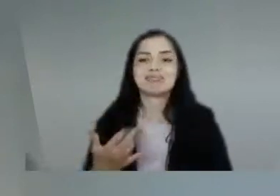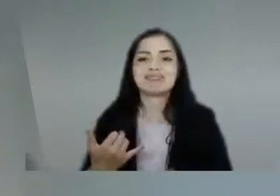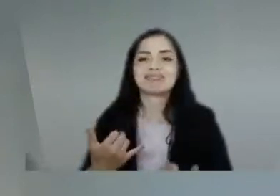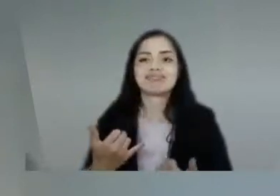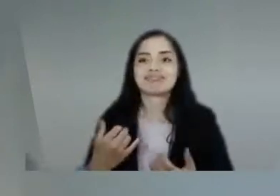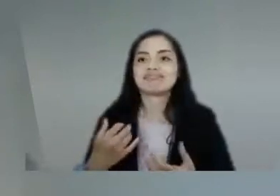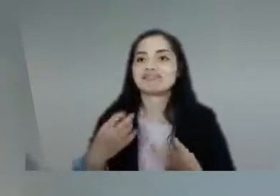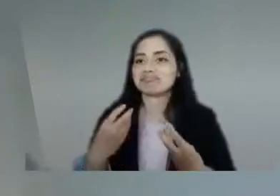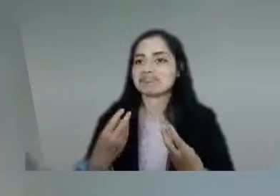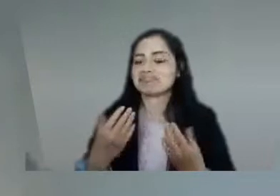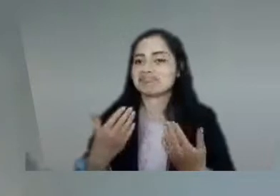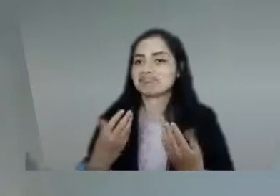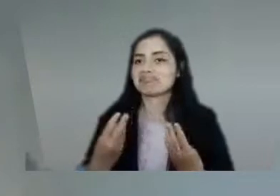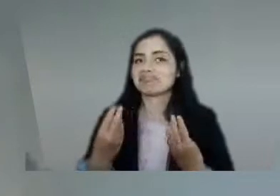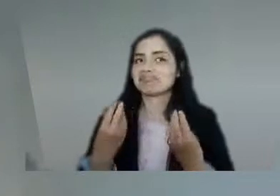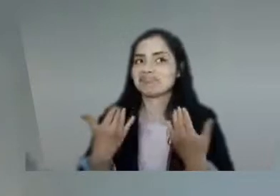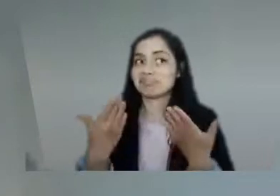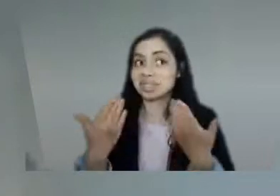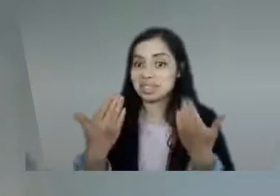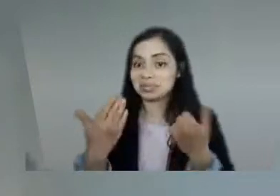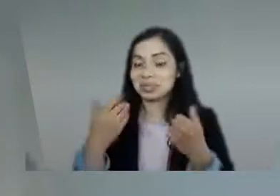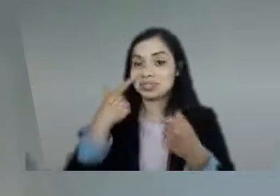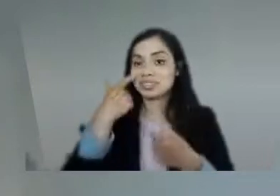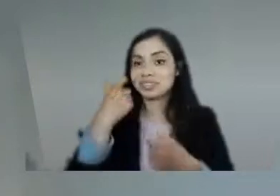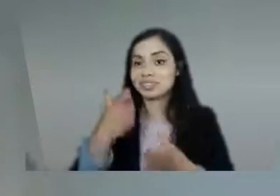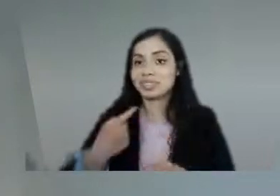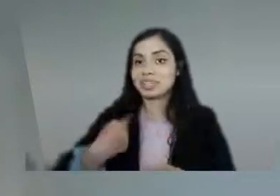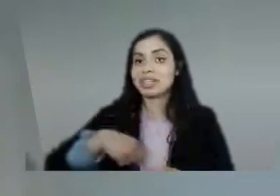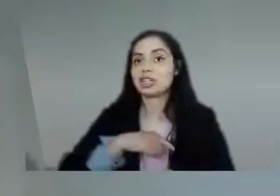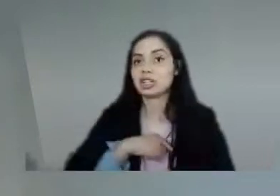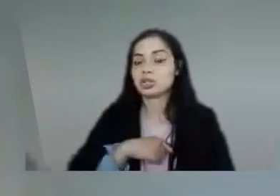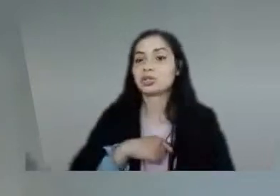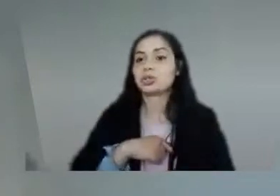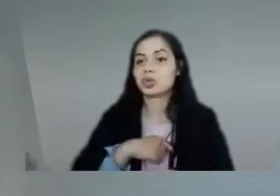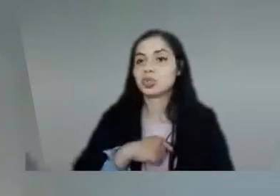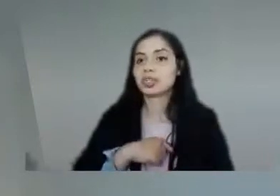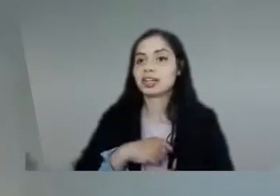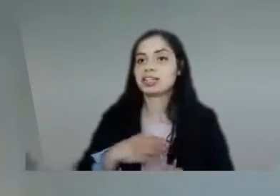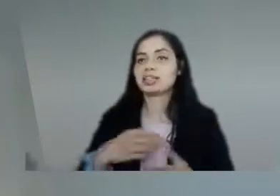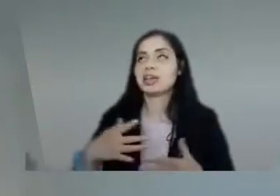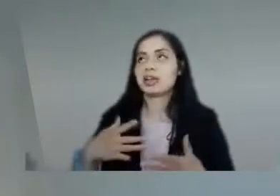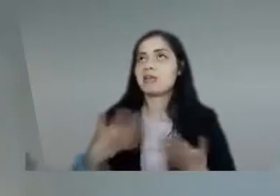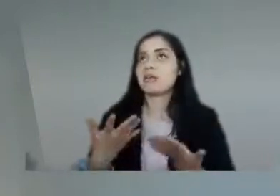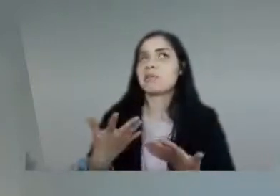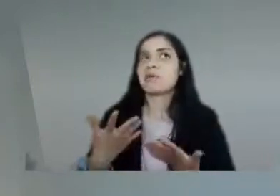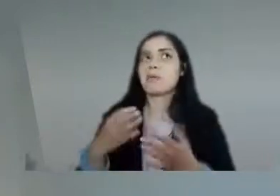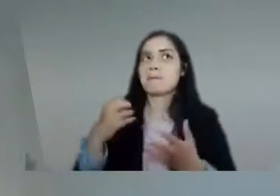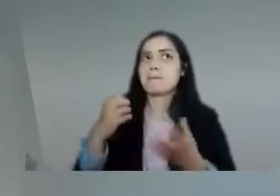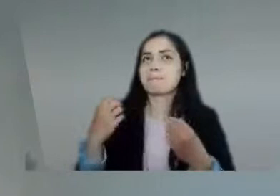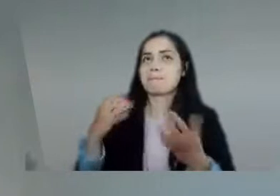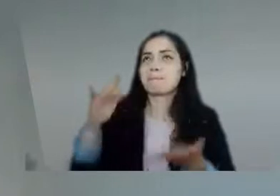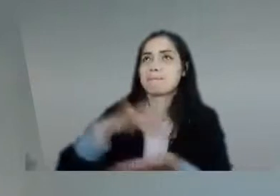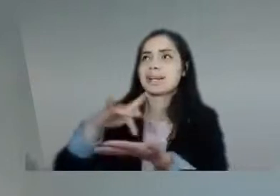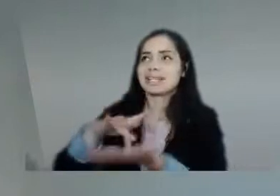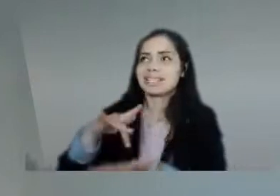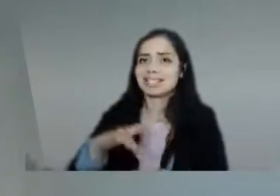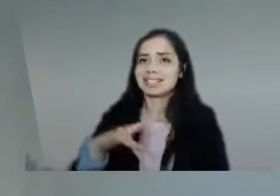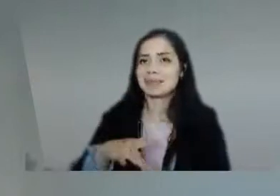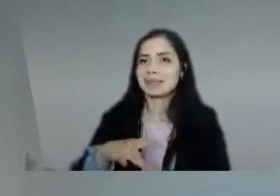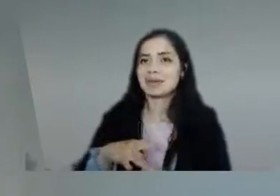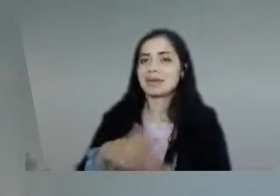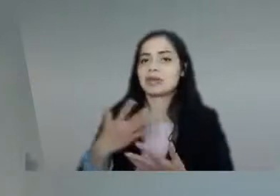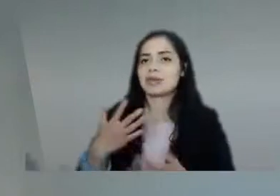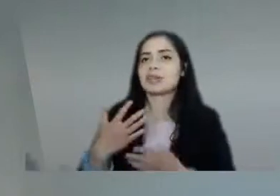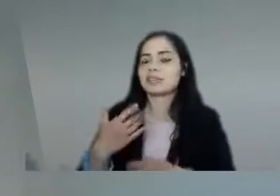las expedicionarias que participamos en la expedición femenina, como que seguimos pensando cómo logramos